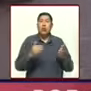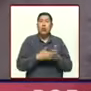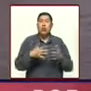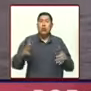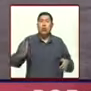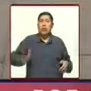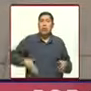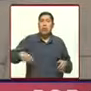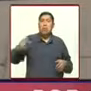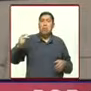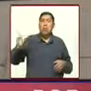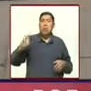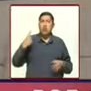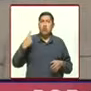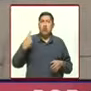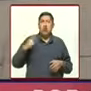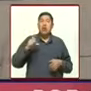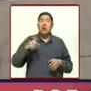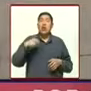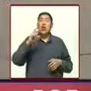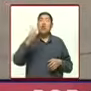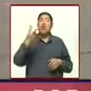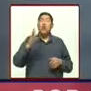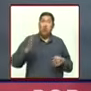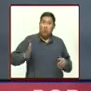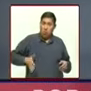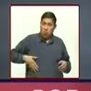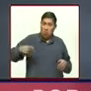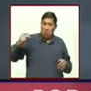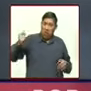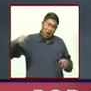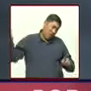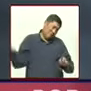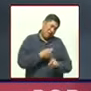aquí, a uno, y al otro le ha pegado allá al frente.